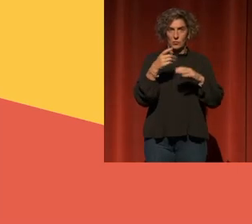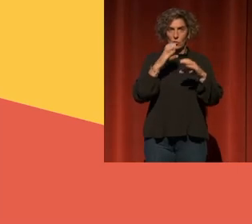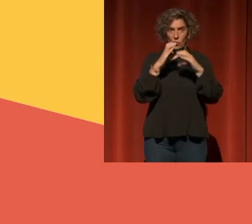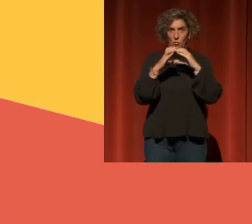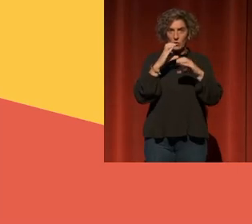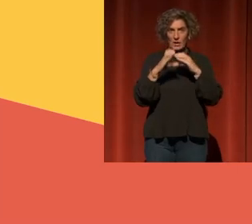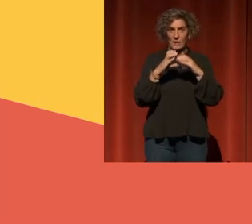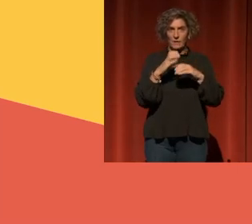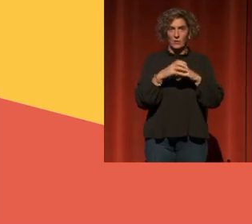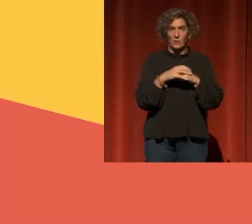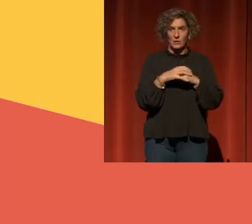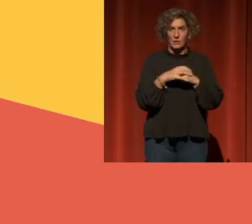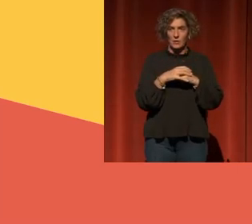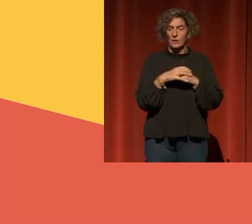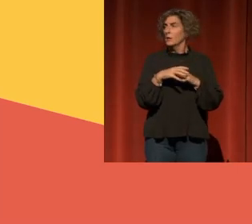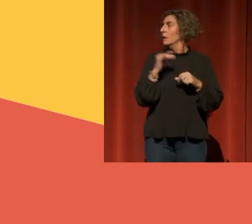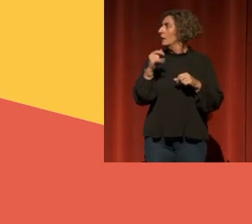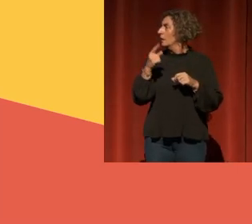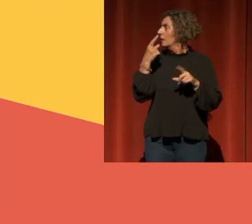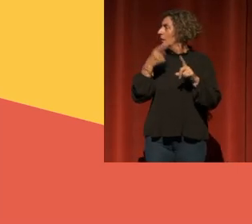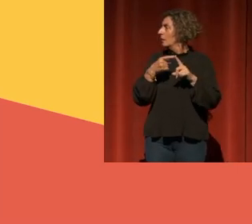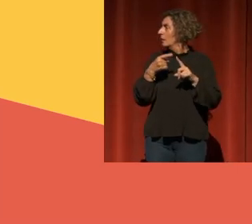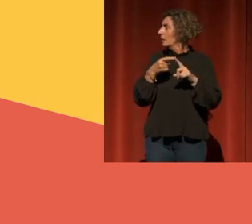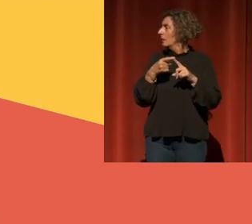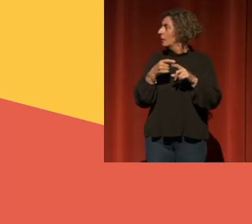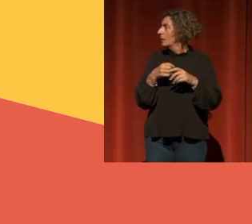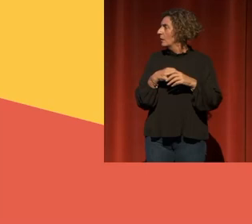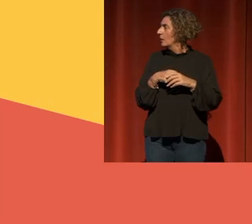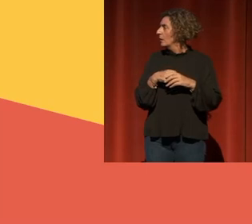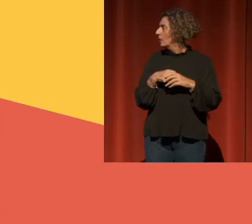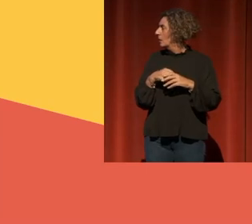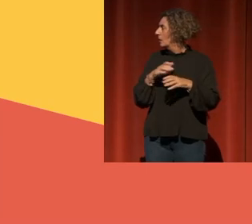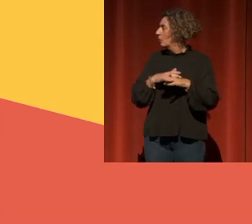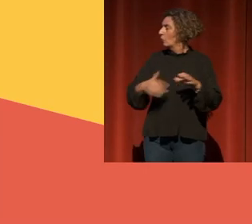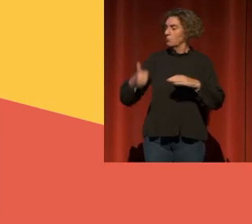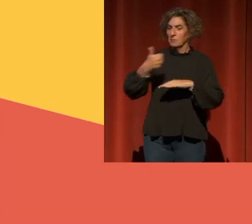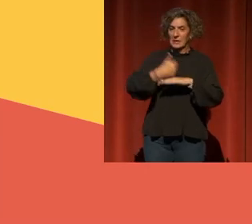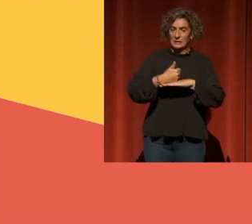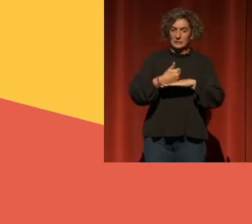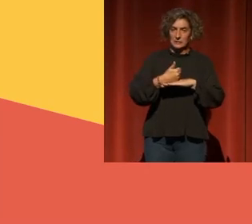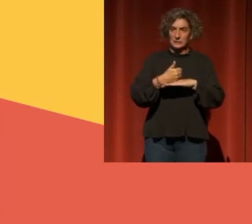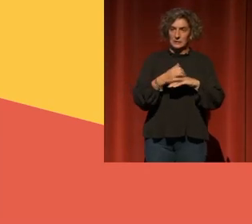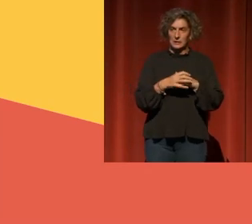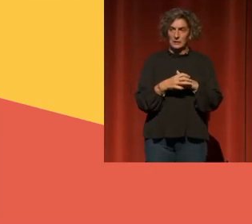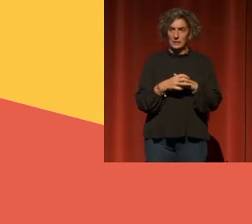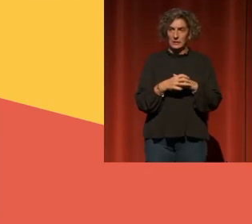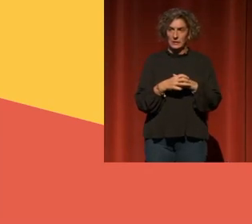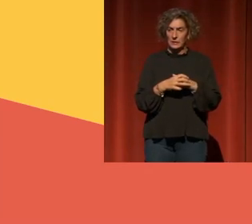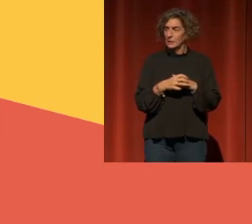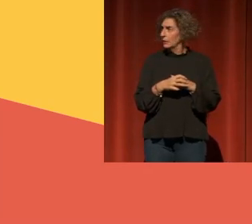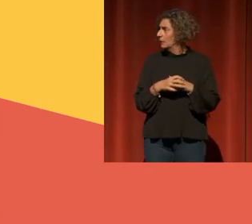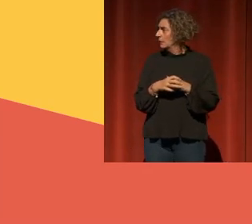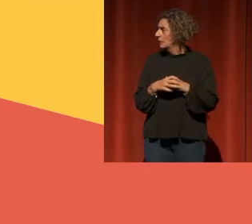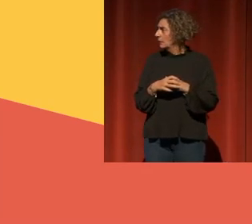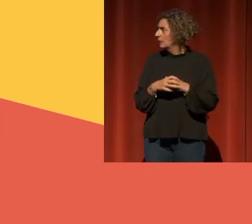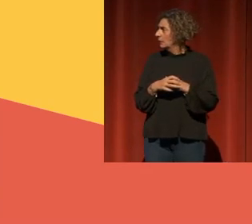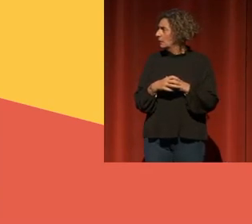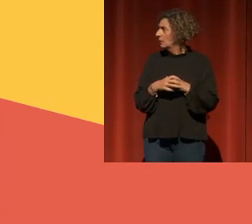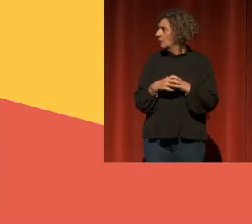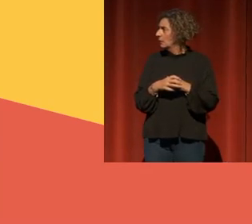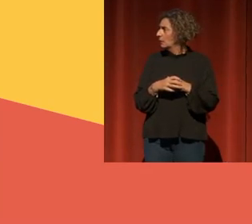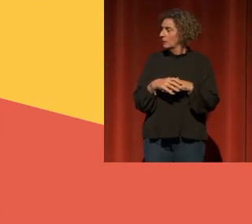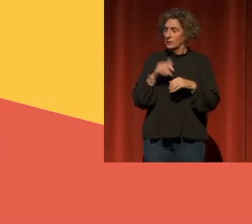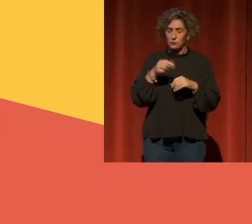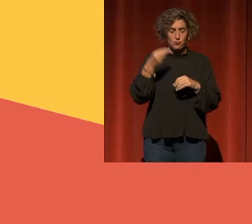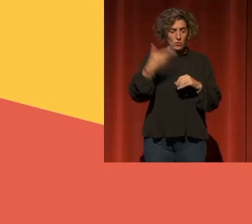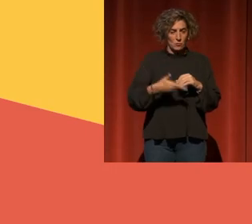prolijo pero he intentado resumir Eh bueno lo máximo a decir en primer lugar que es importante